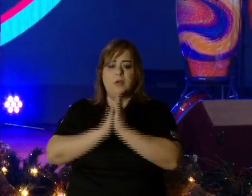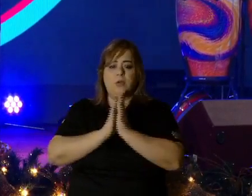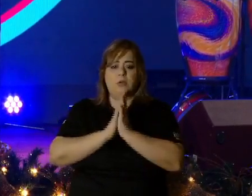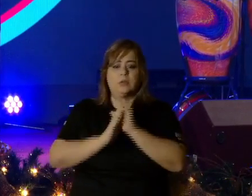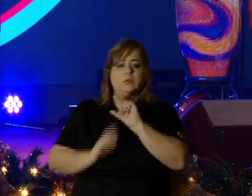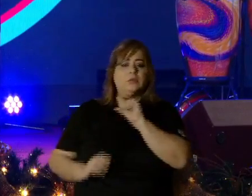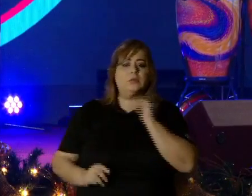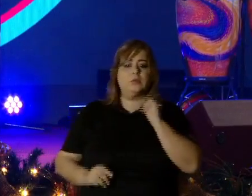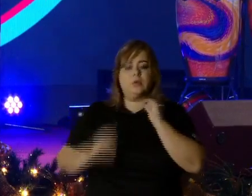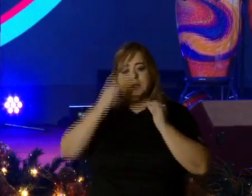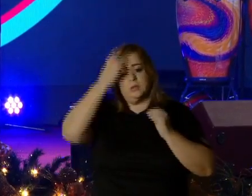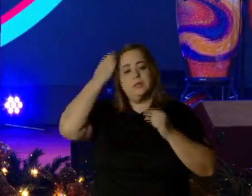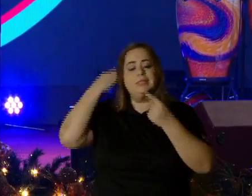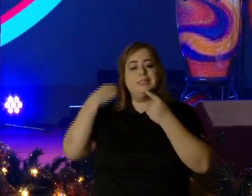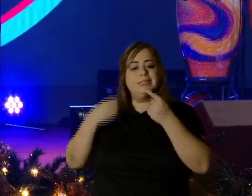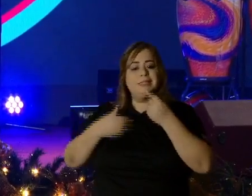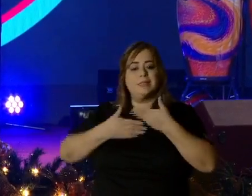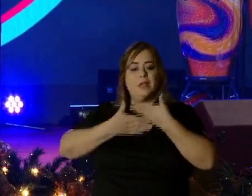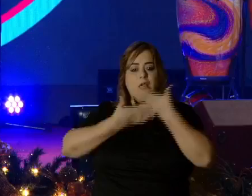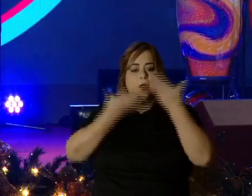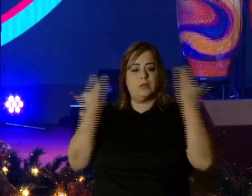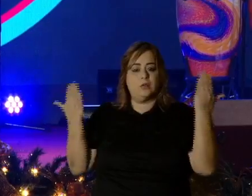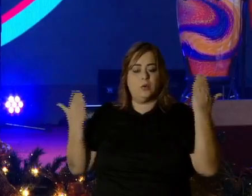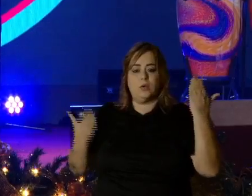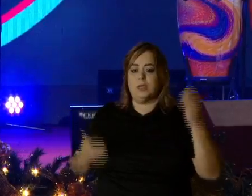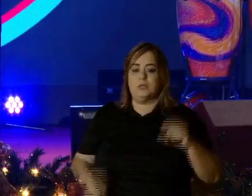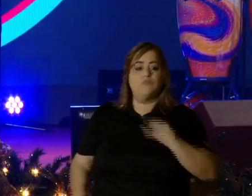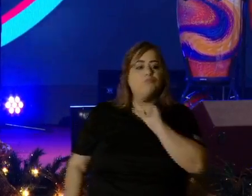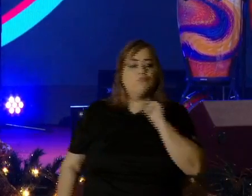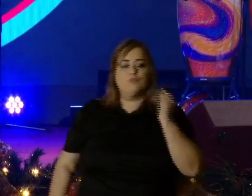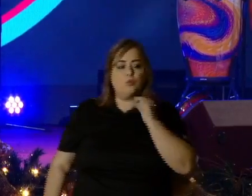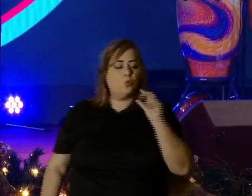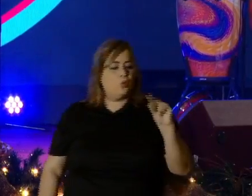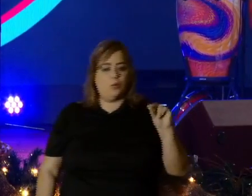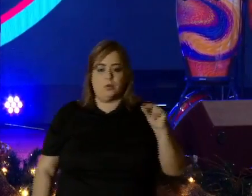capellán, no hay alguien que ore en los hospitales tampoco.